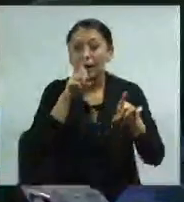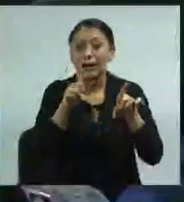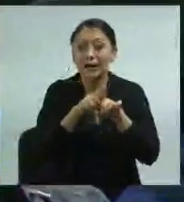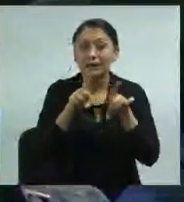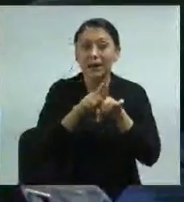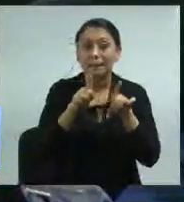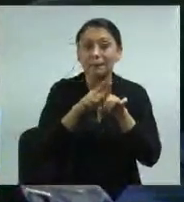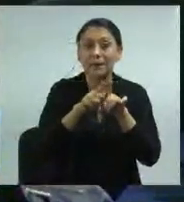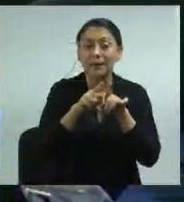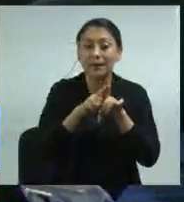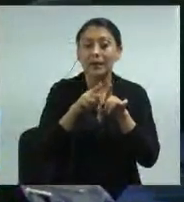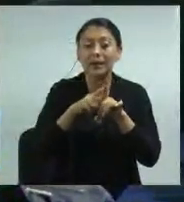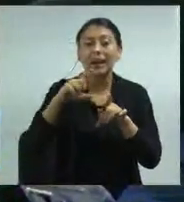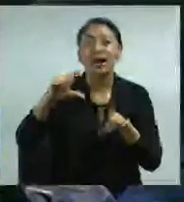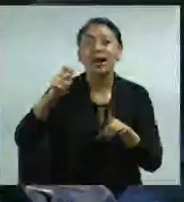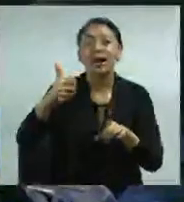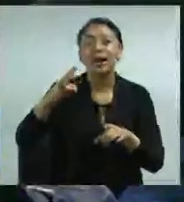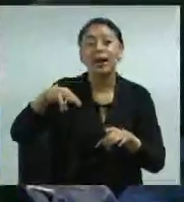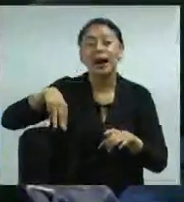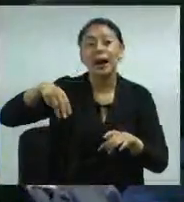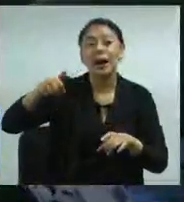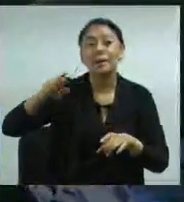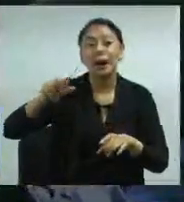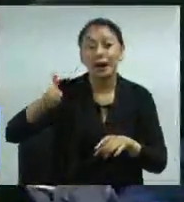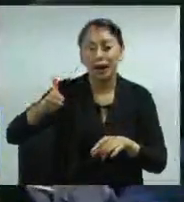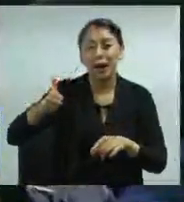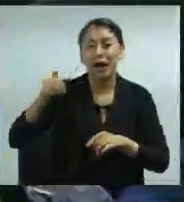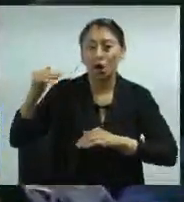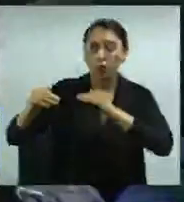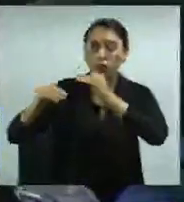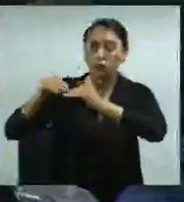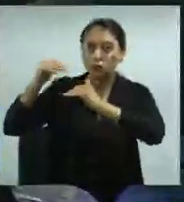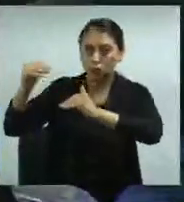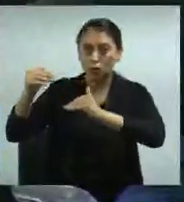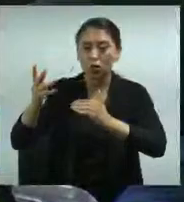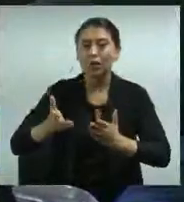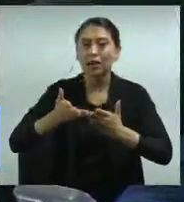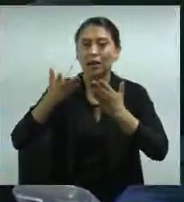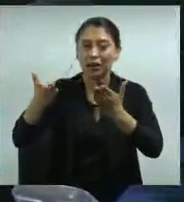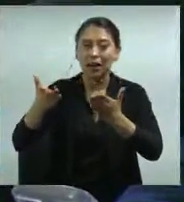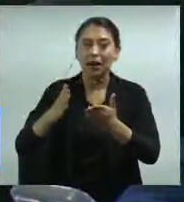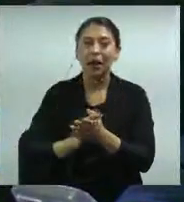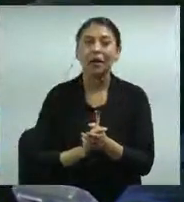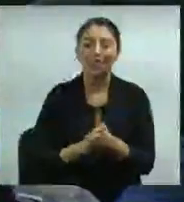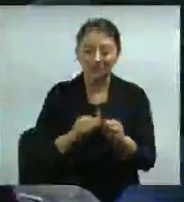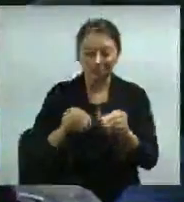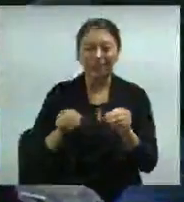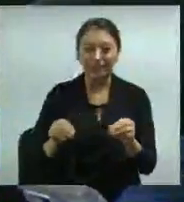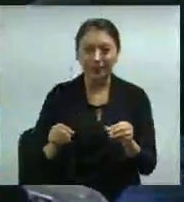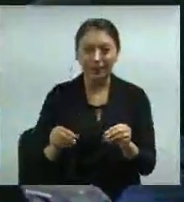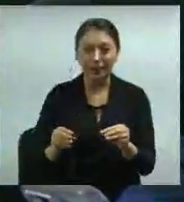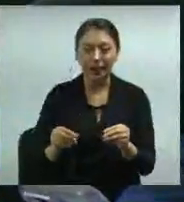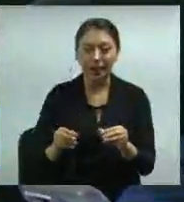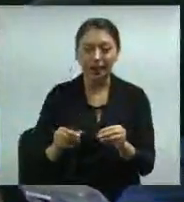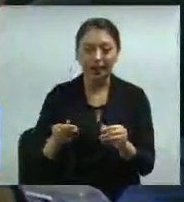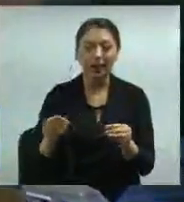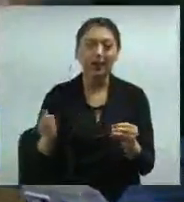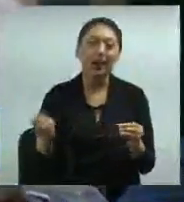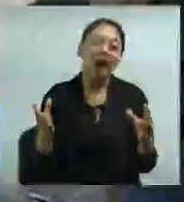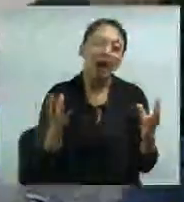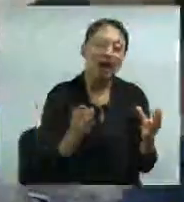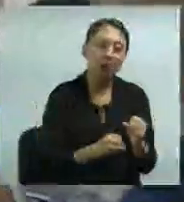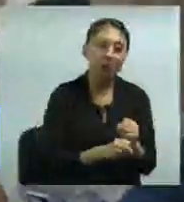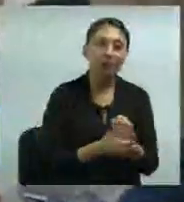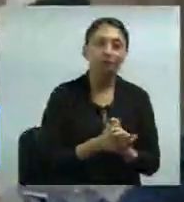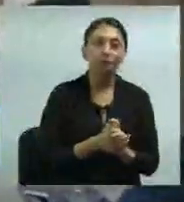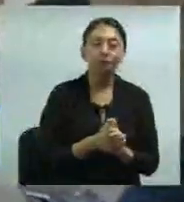de la Construcción para que les regalaran tierra y ripio para ayudar a apagarla. Gracias, presidente.